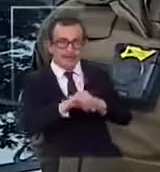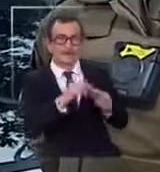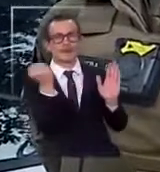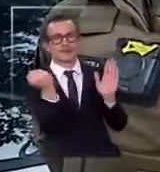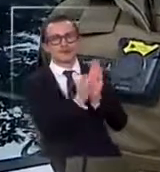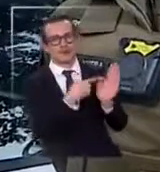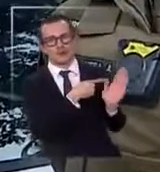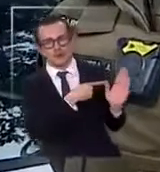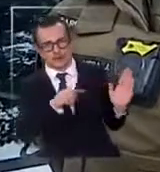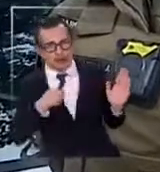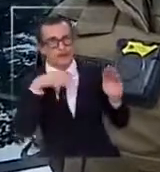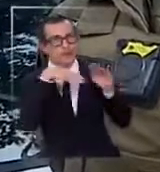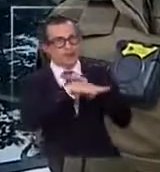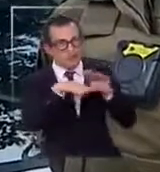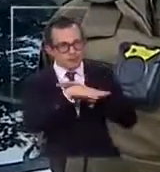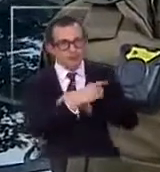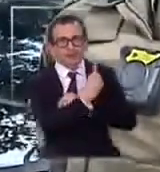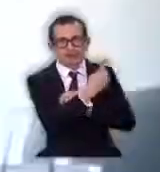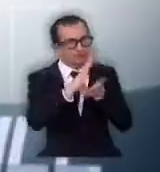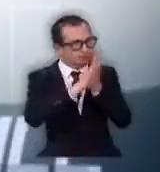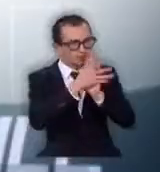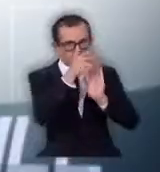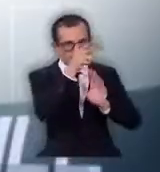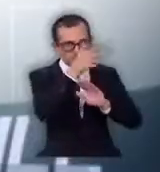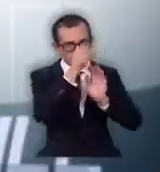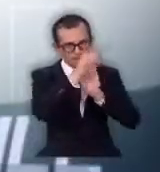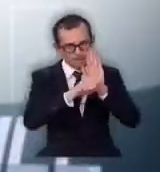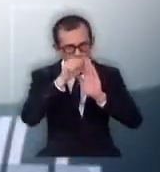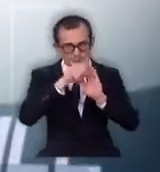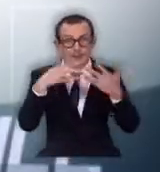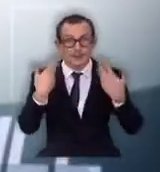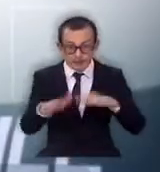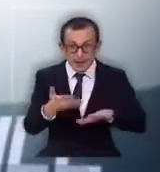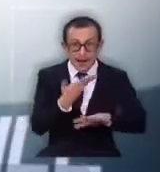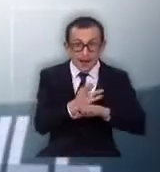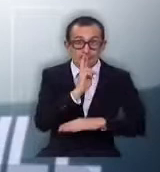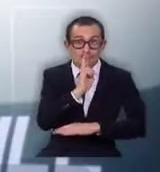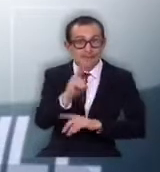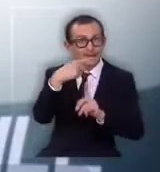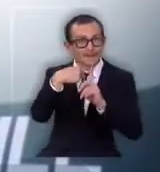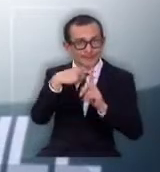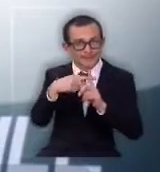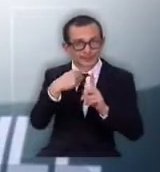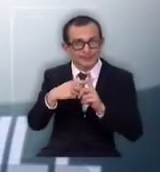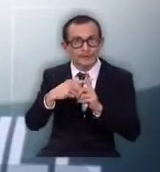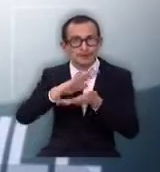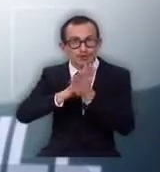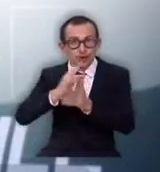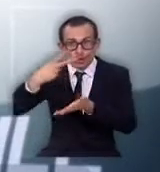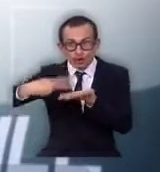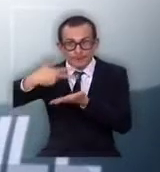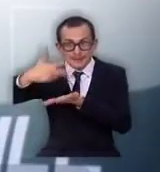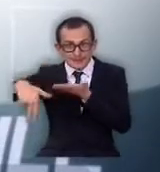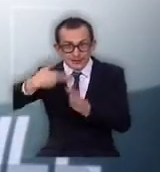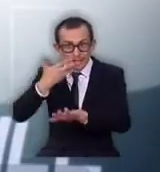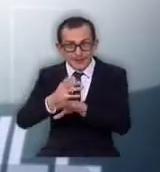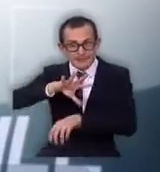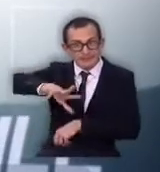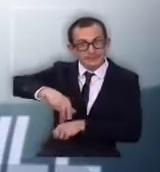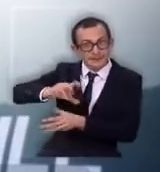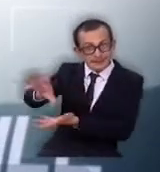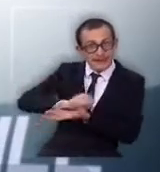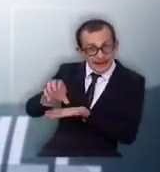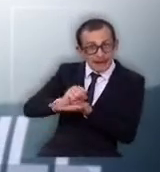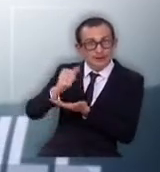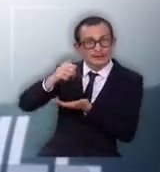etiquetado y el almacenamiento de cada uno de estos videos. Ya hay resultados positivos. Si en todo 2018 se incautaron 15 armas en La